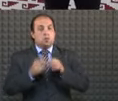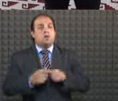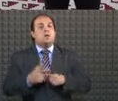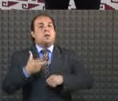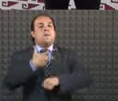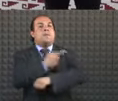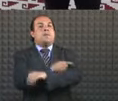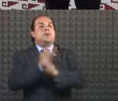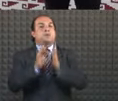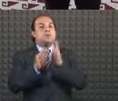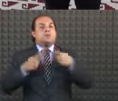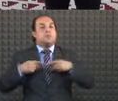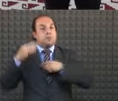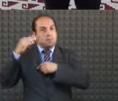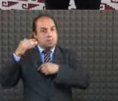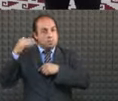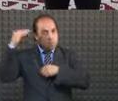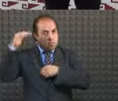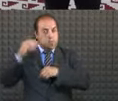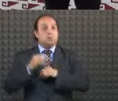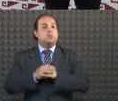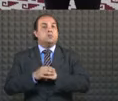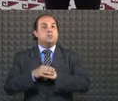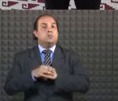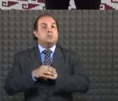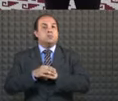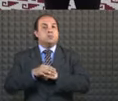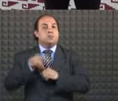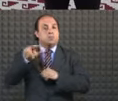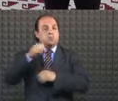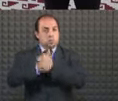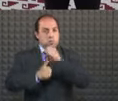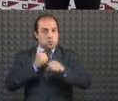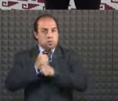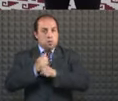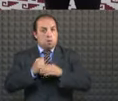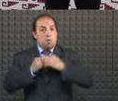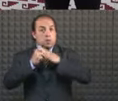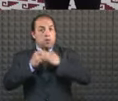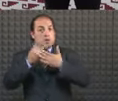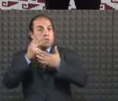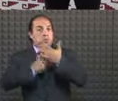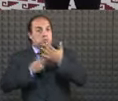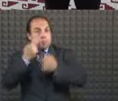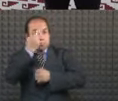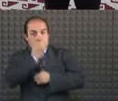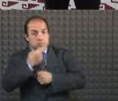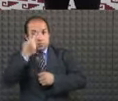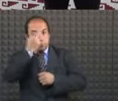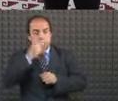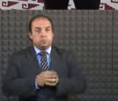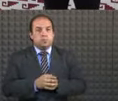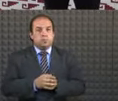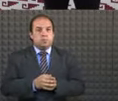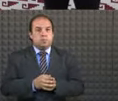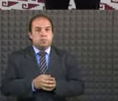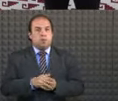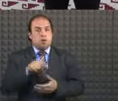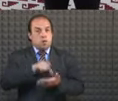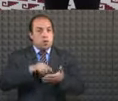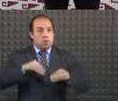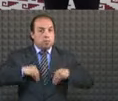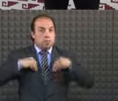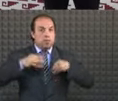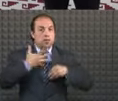18 años, preguntarle si se va a fortalecer el protocolo para revisión de la residencia que tienen